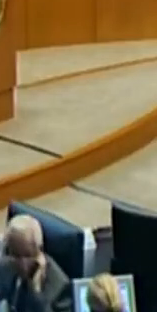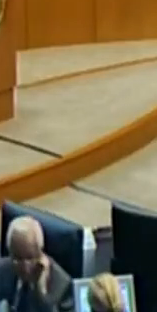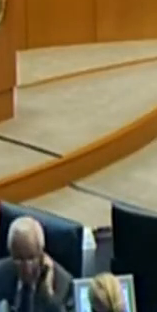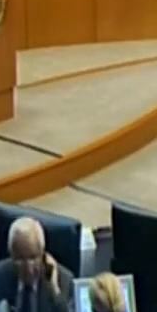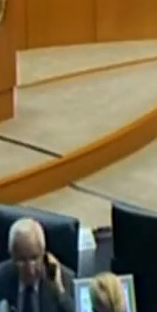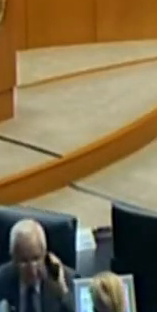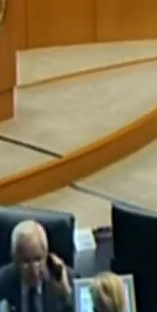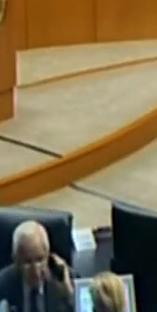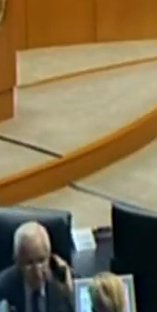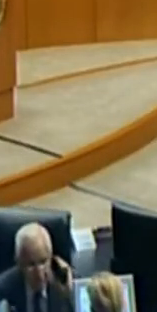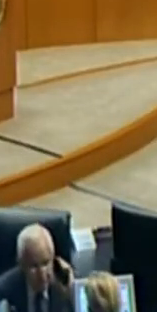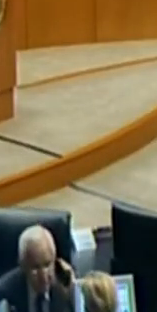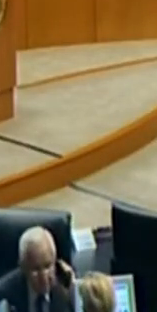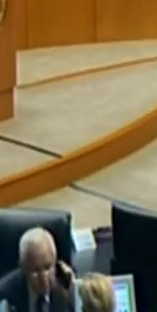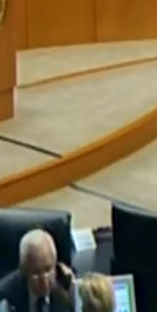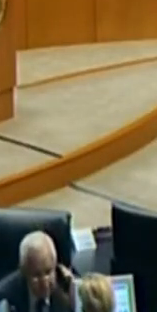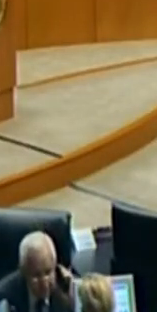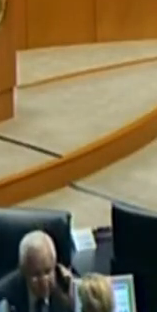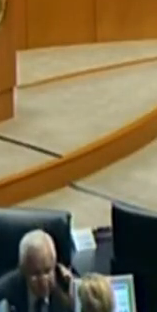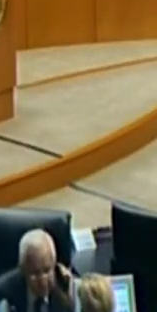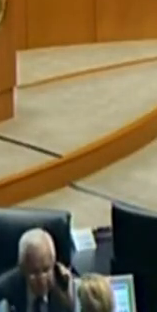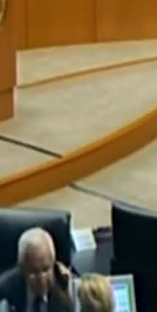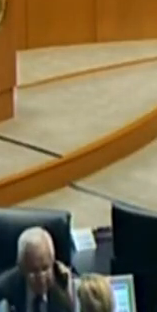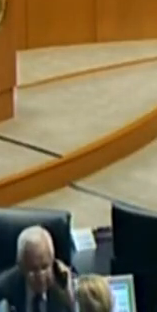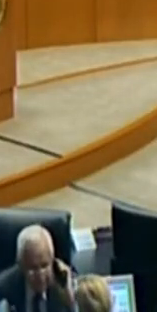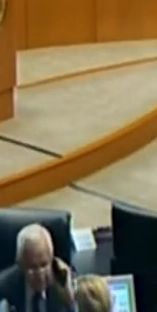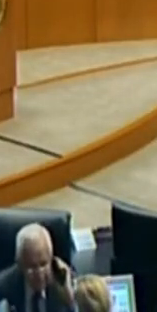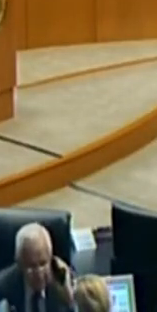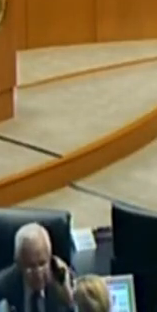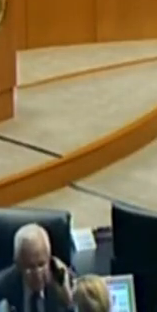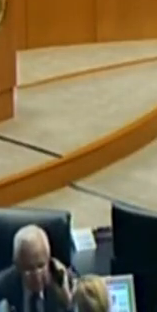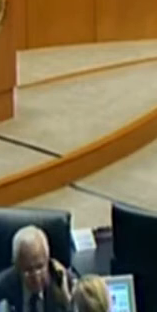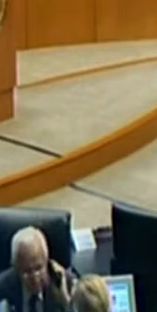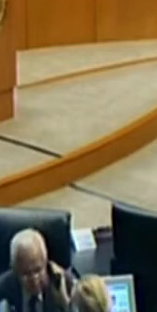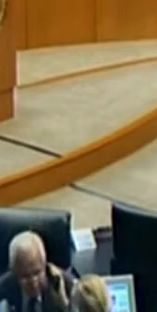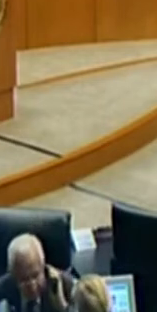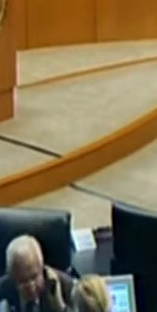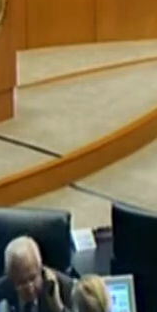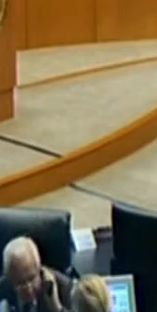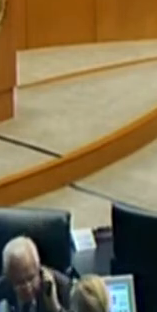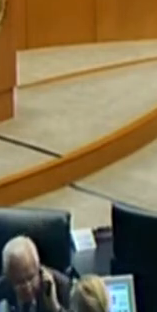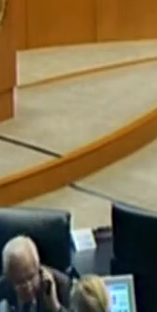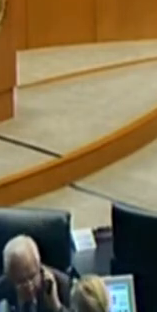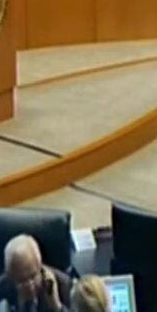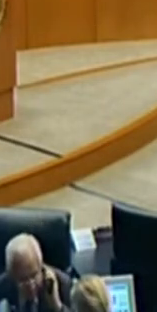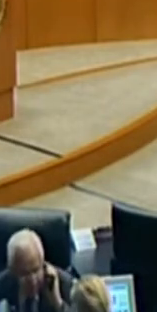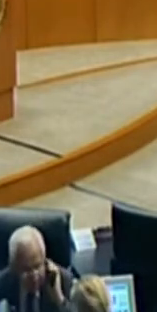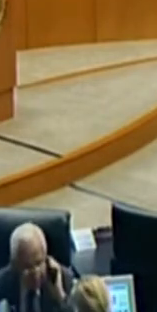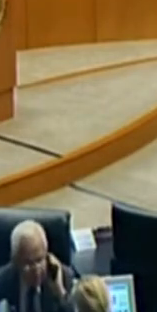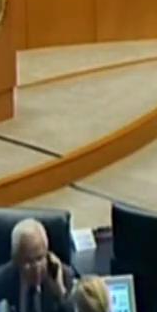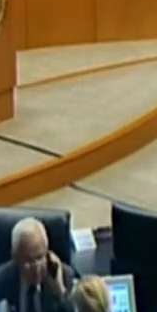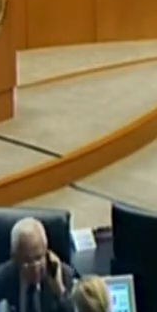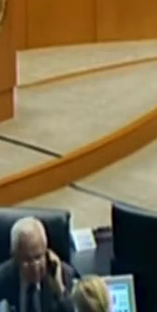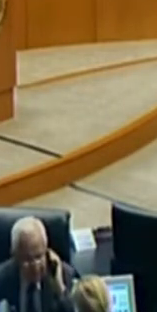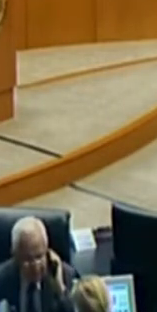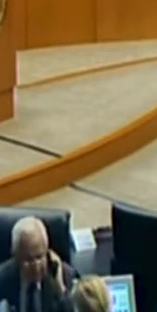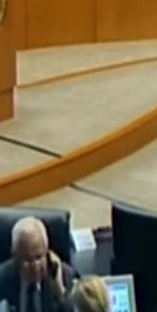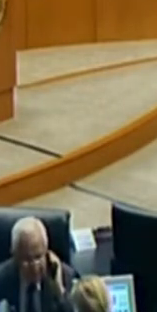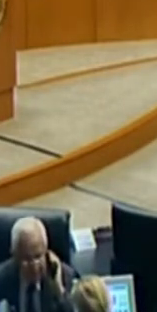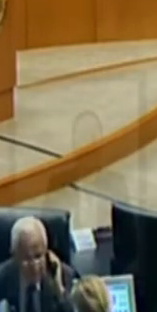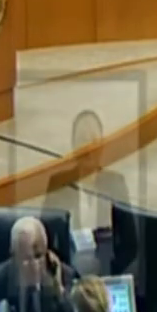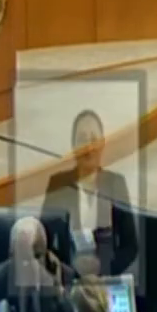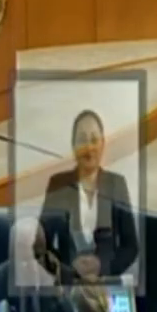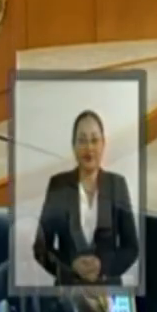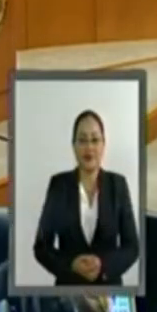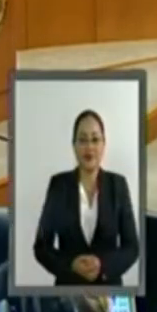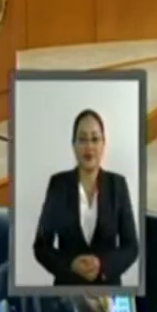Efectivamente, este punto de acuerdo lo suscribimos senadoras y senadores de diversos grupos parlamentarios en este